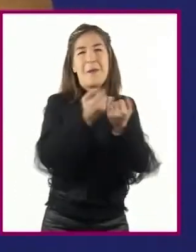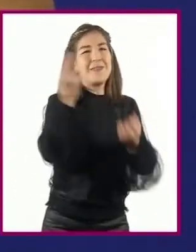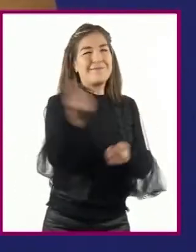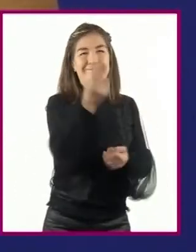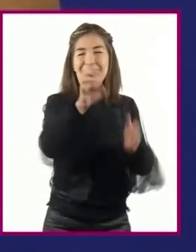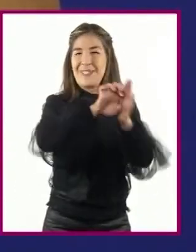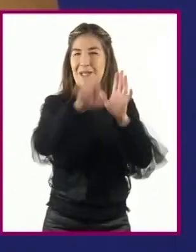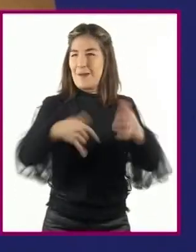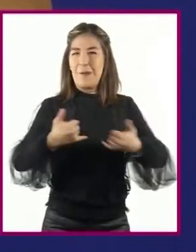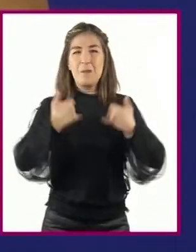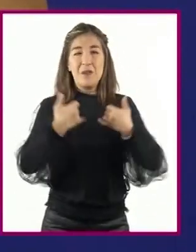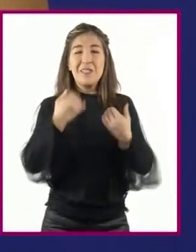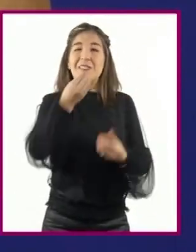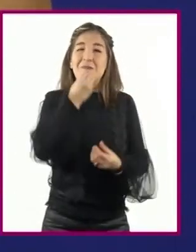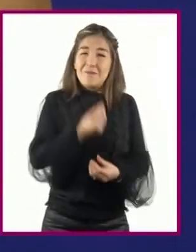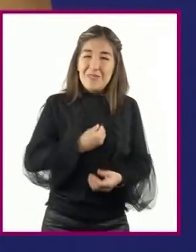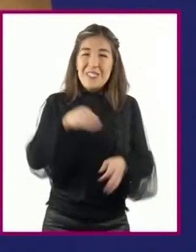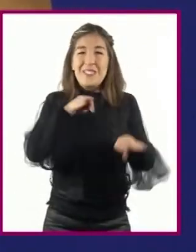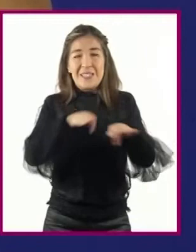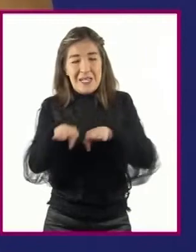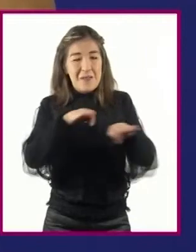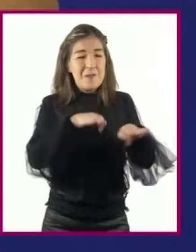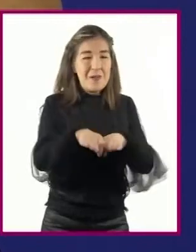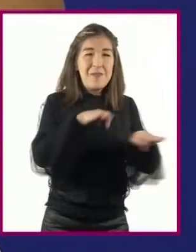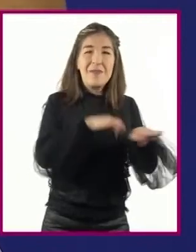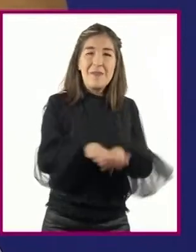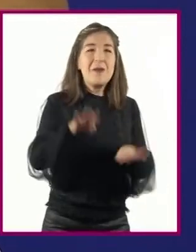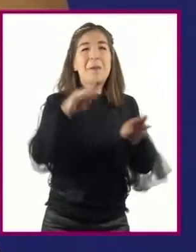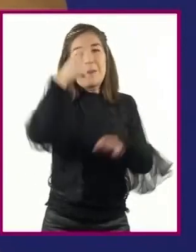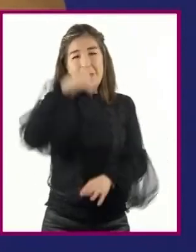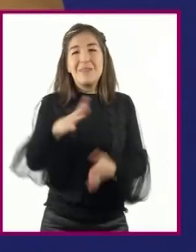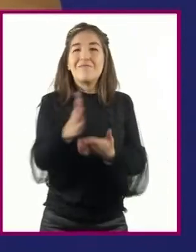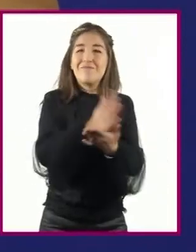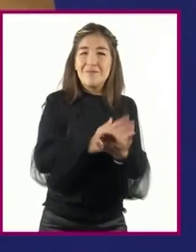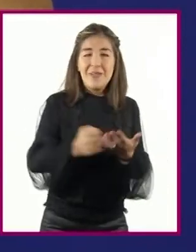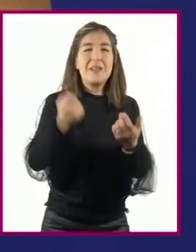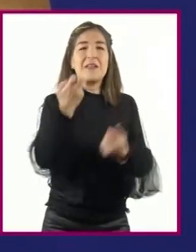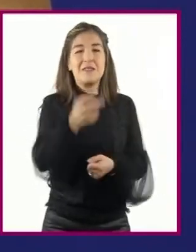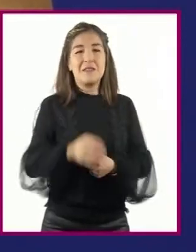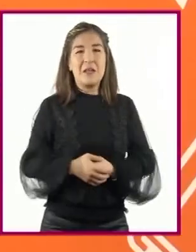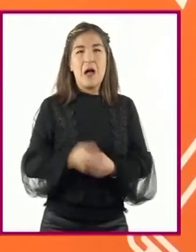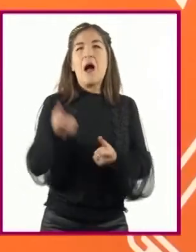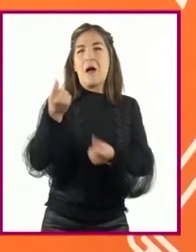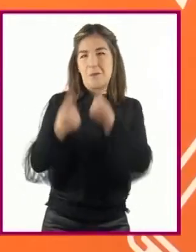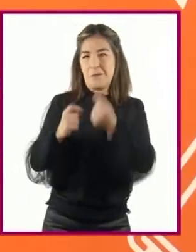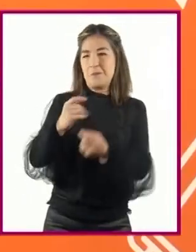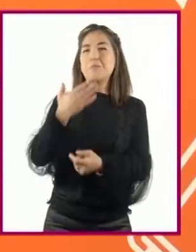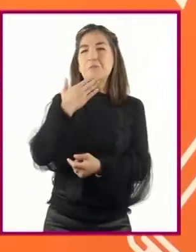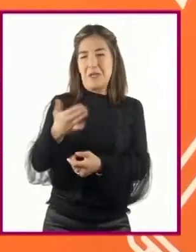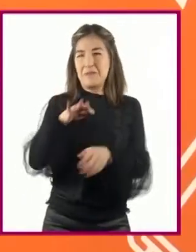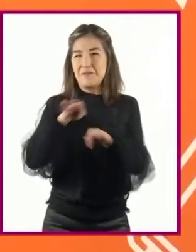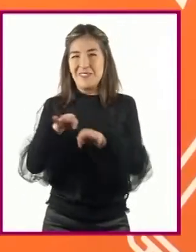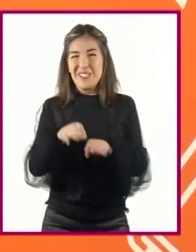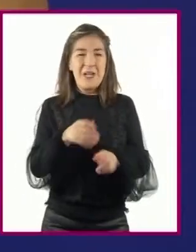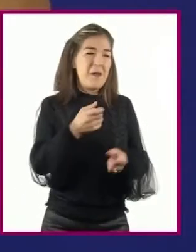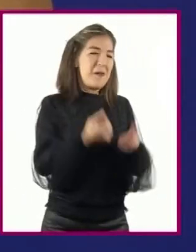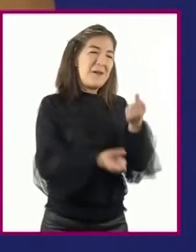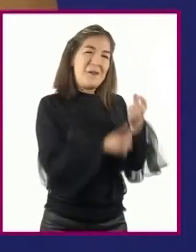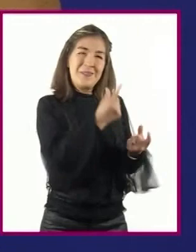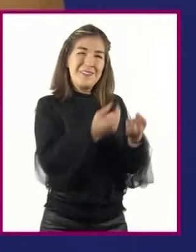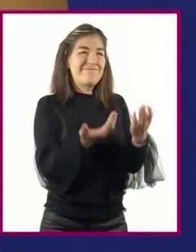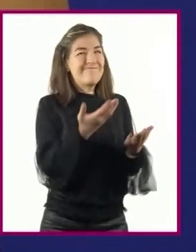que tiene que ganarse la vida de todas las maneras posibles. Unas muy legales y otras no tanto.